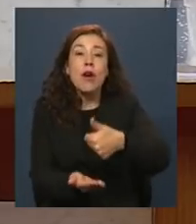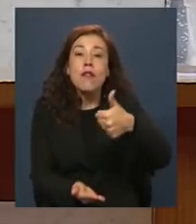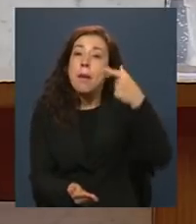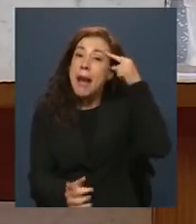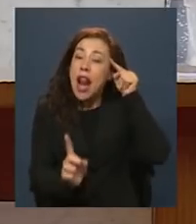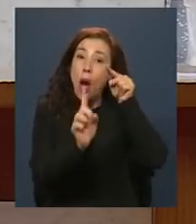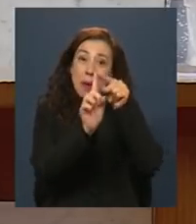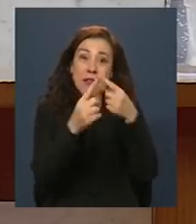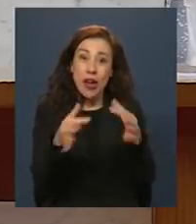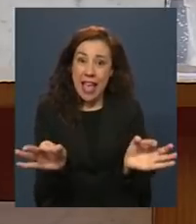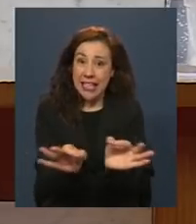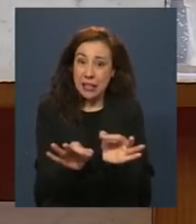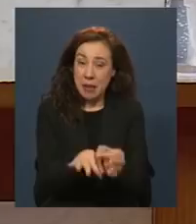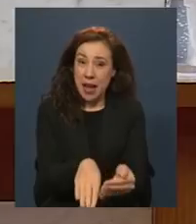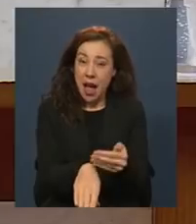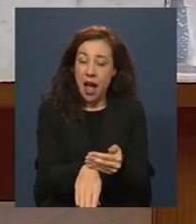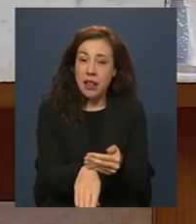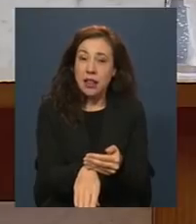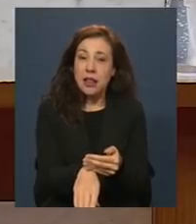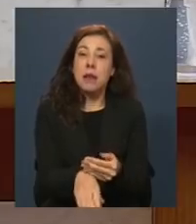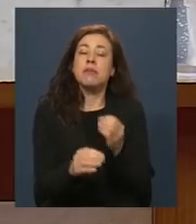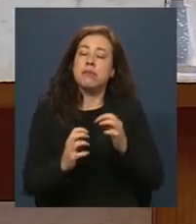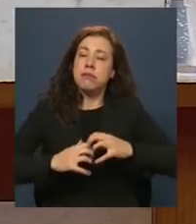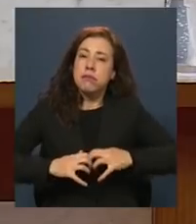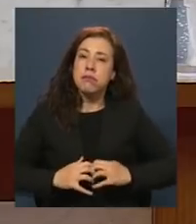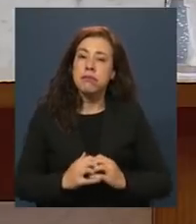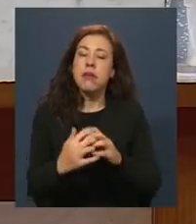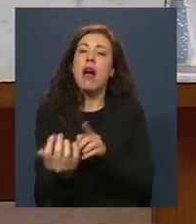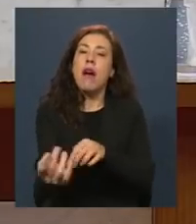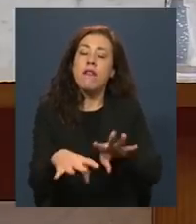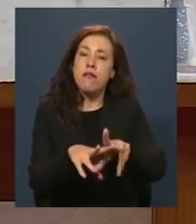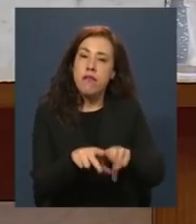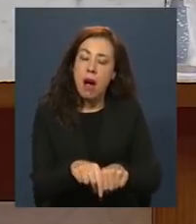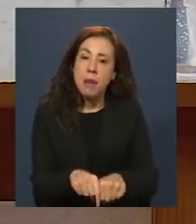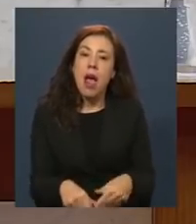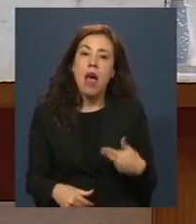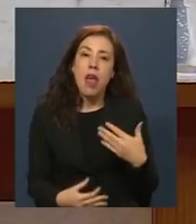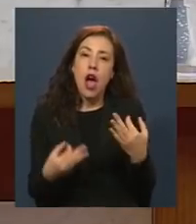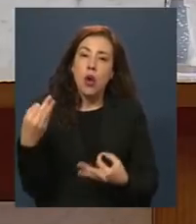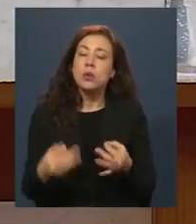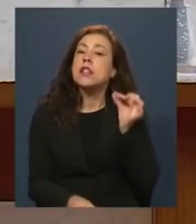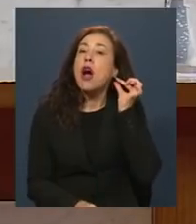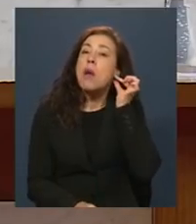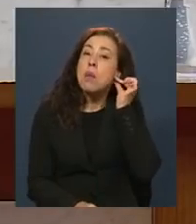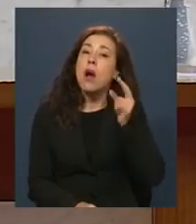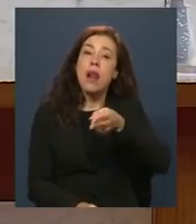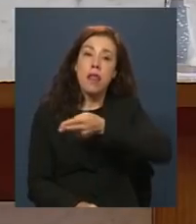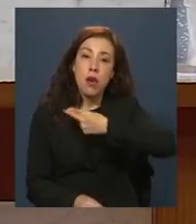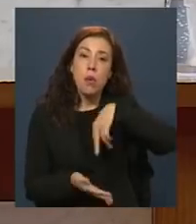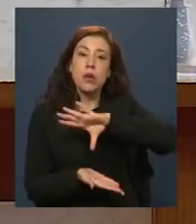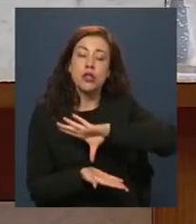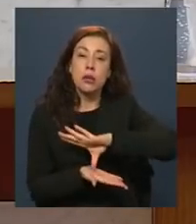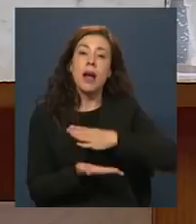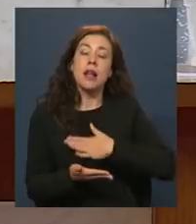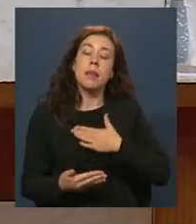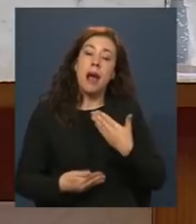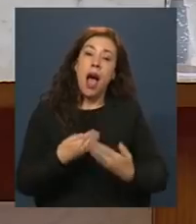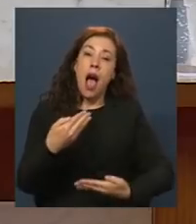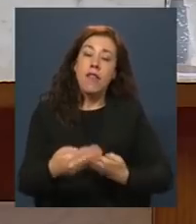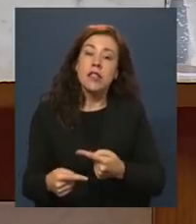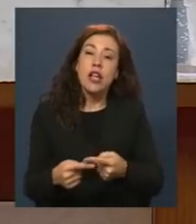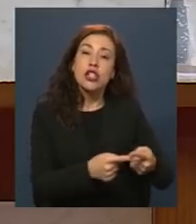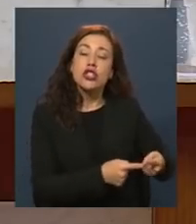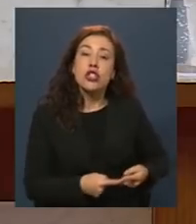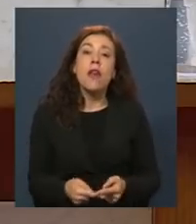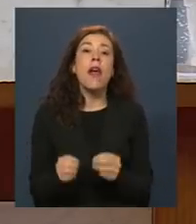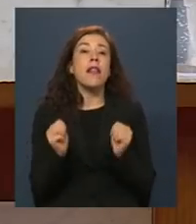propósitos señalados, con el objetivo de fortalecer la familia, hacer justicia a las mujeres de nuestro país y avanzar en una sociedad